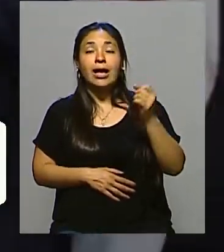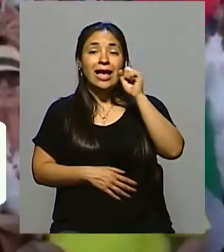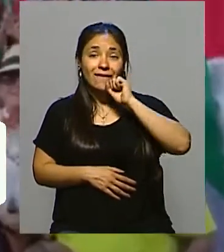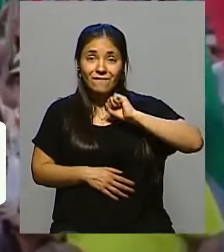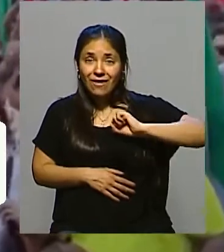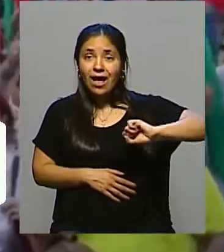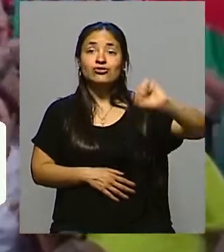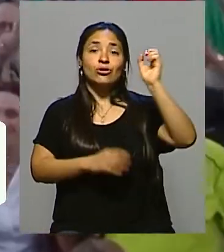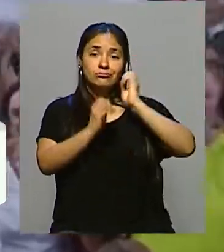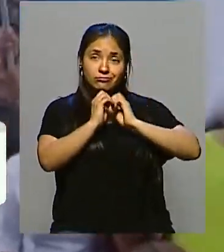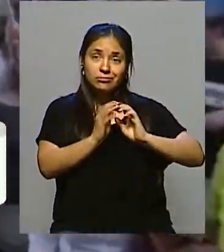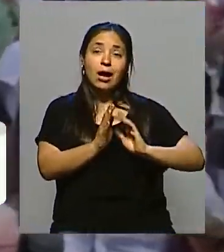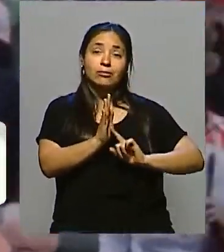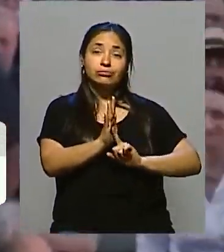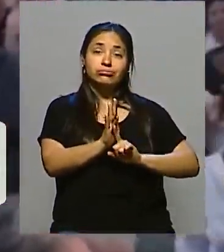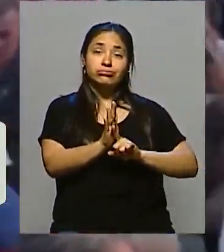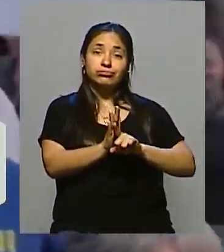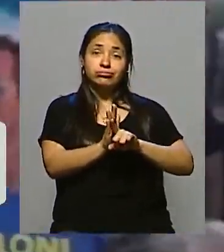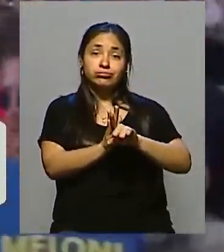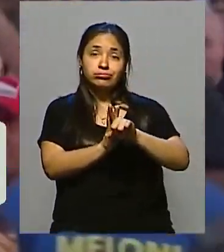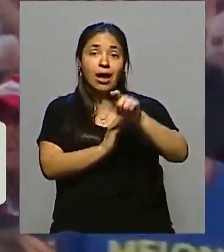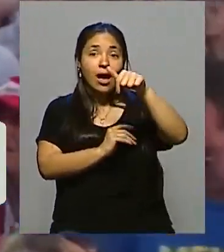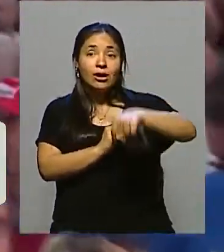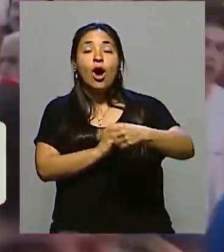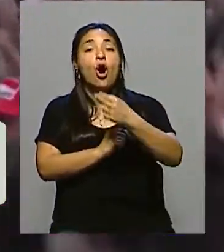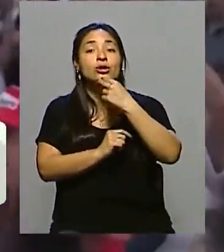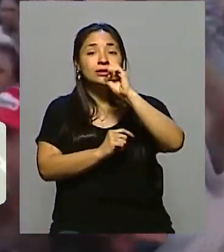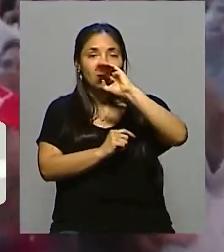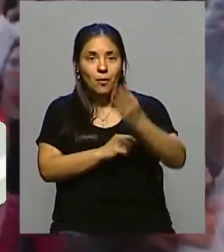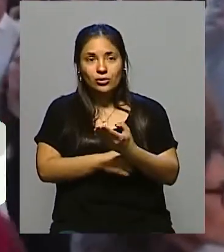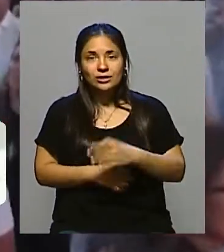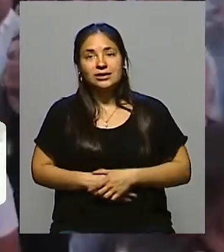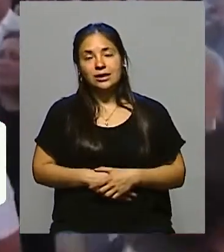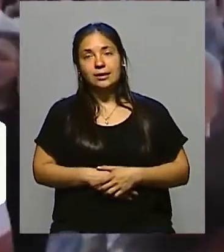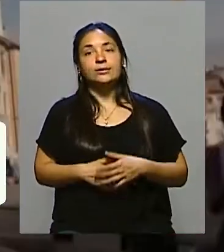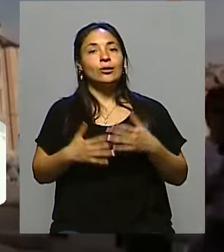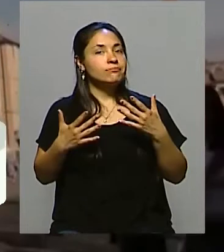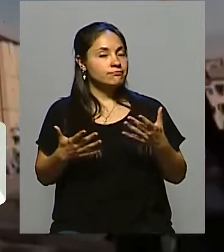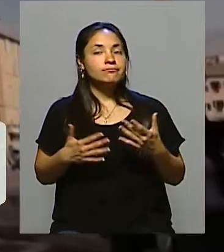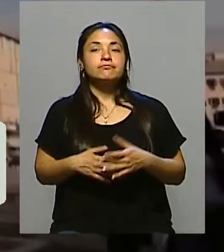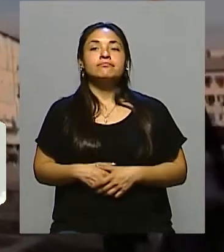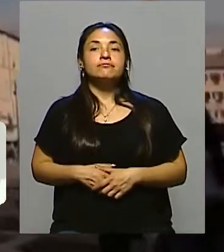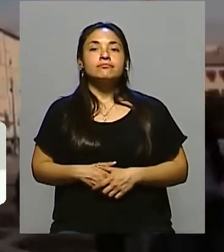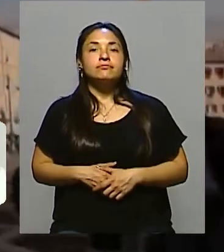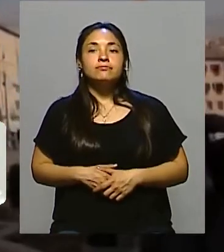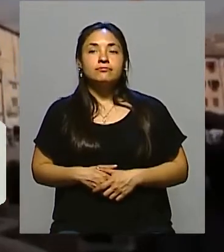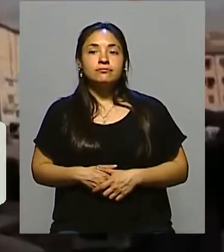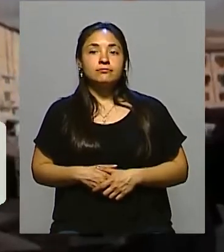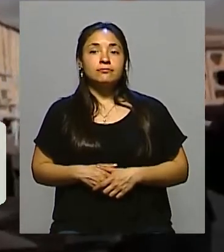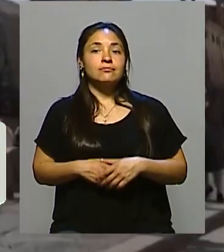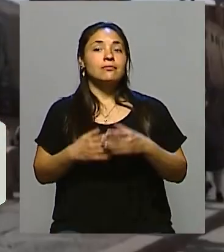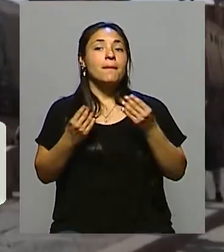que ahora, en estos días, va a llegar al 11%. ¿Debido a qué? Debido, en primer lugar, a la suba de las